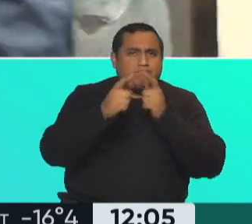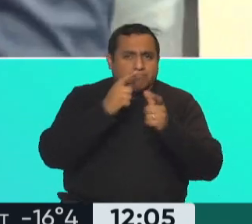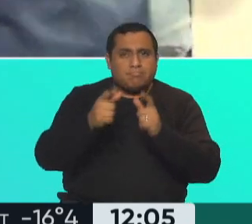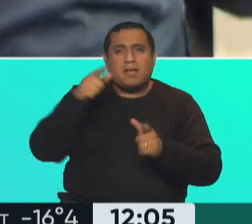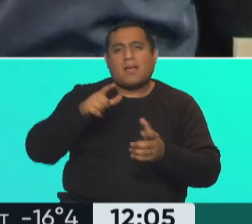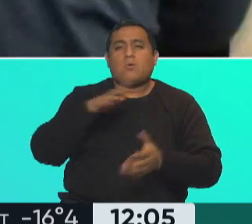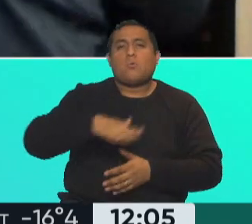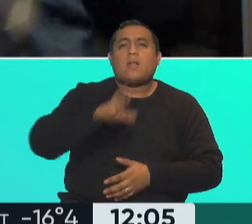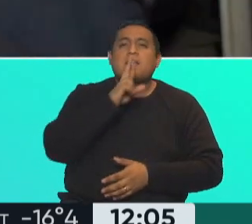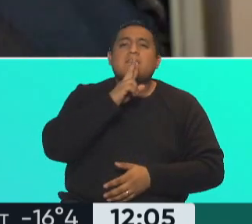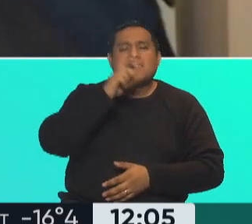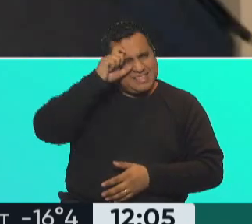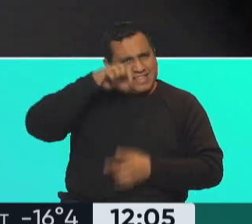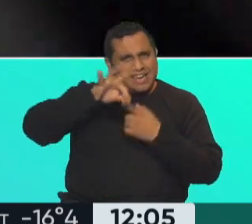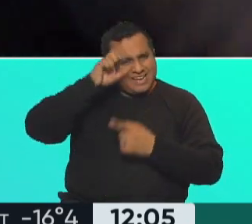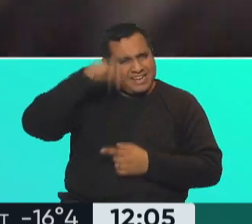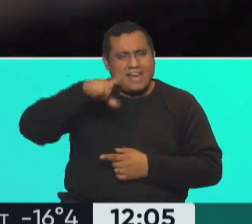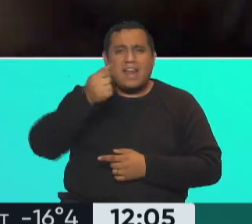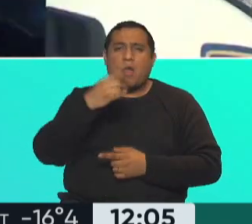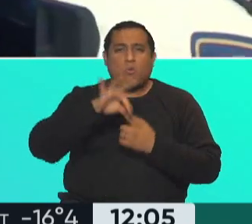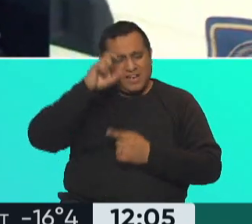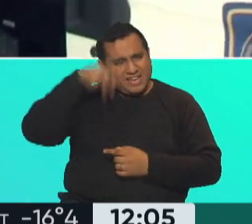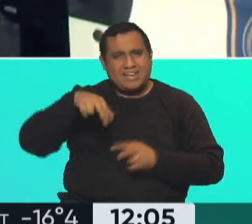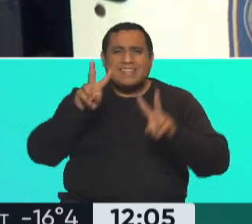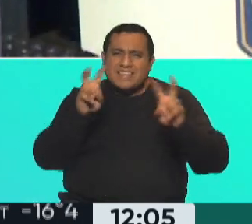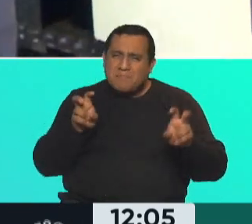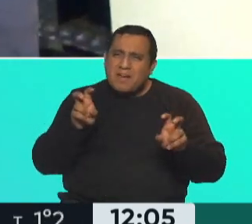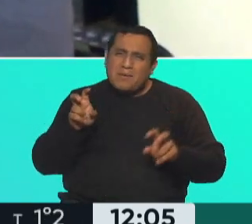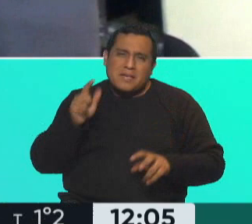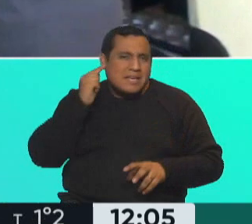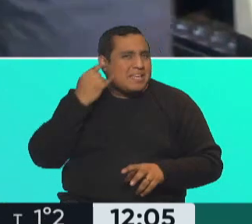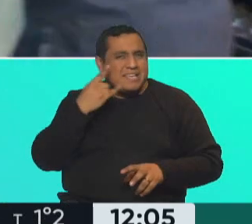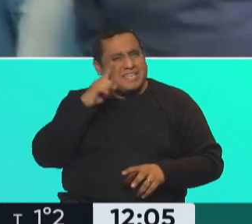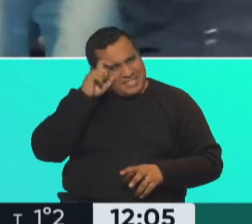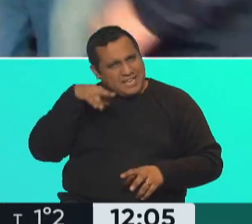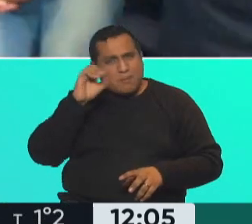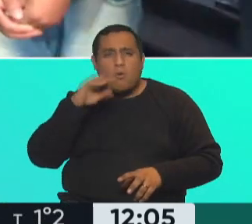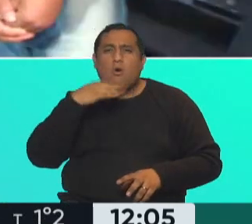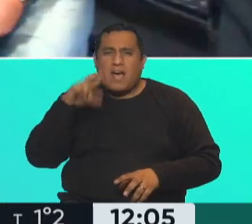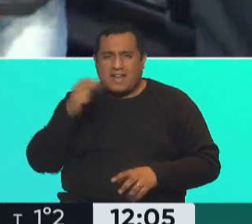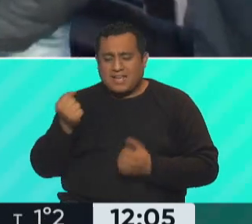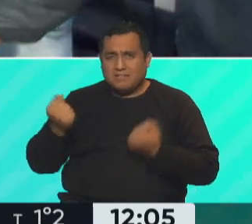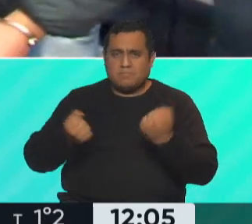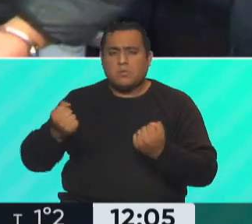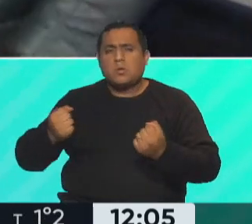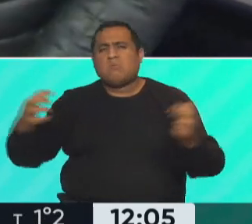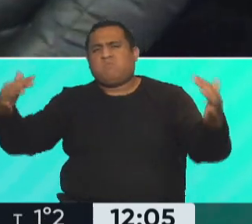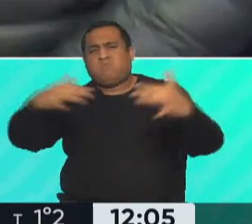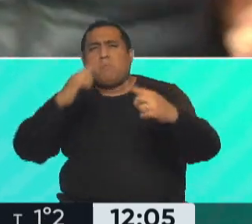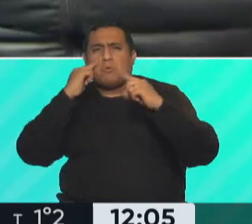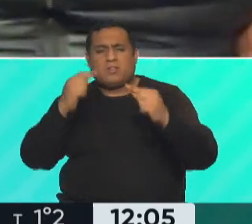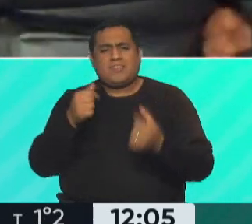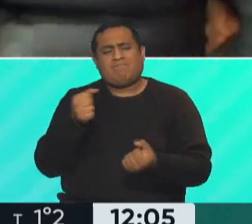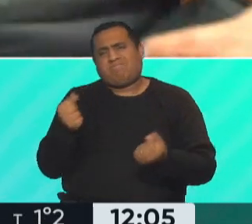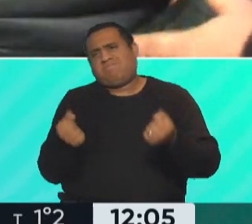en Trenquelauquen por el caso de Guillermo Jara, este camionero que mientras intentaba evadir una protesta por